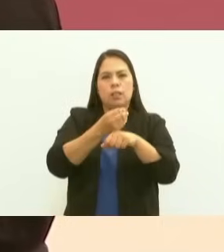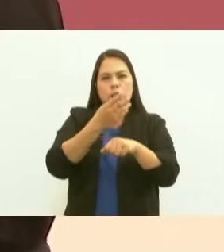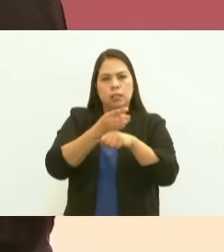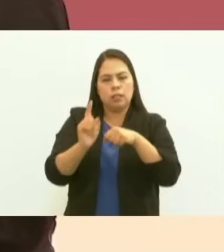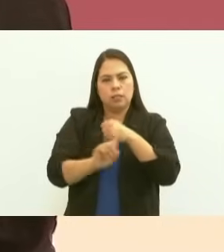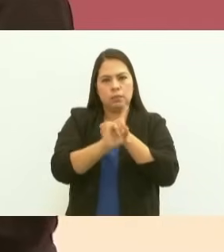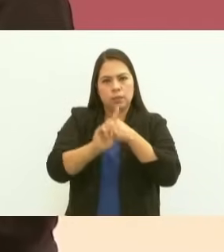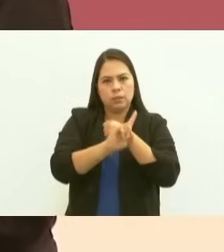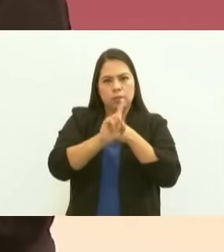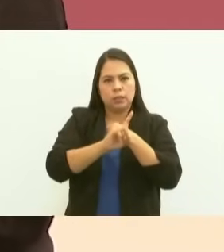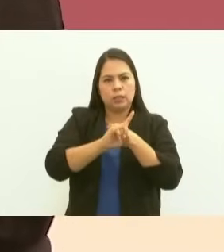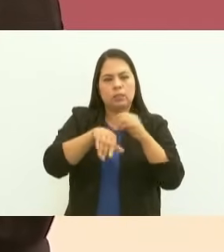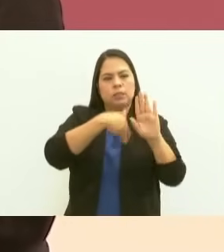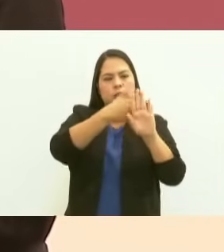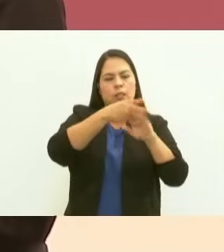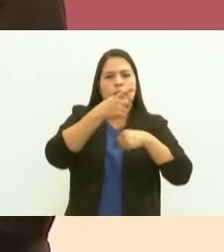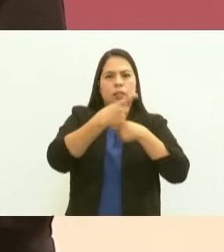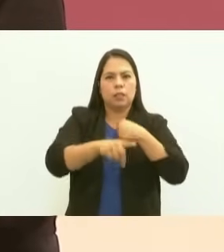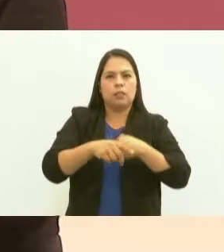salud pública.